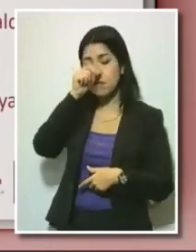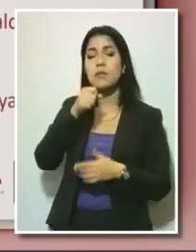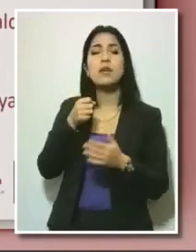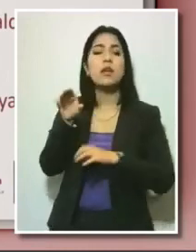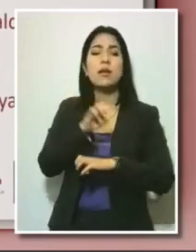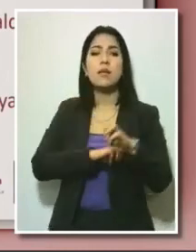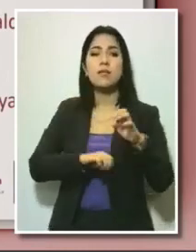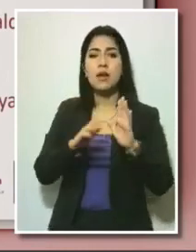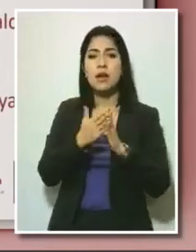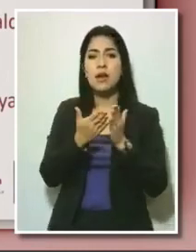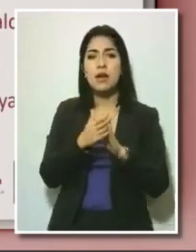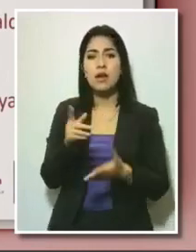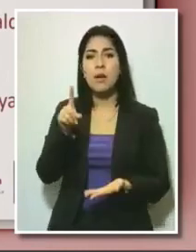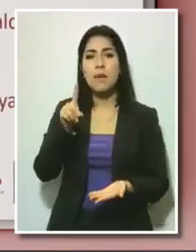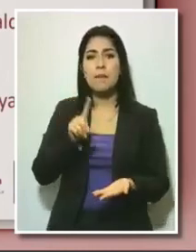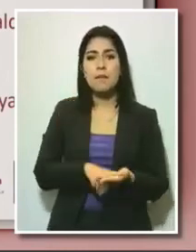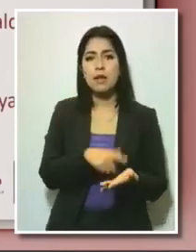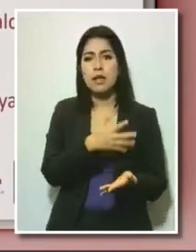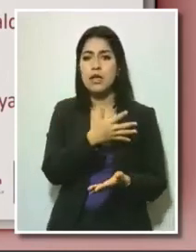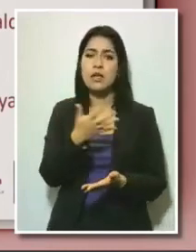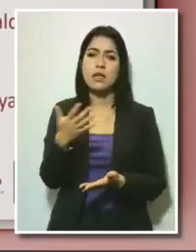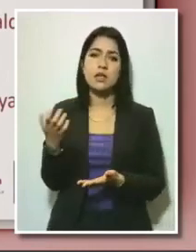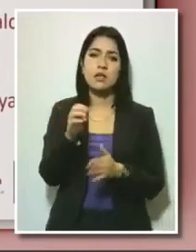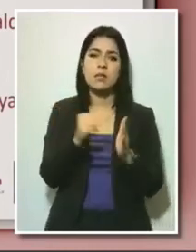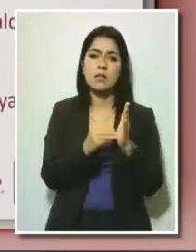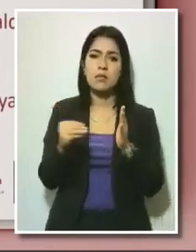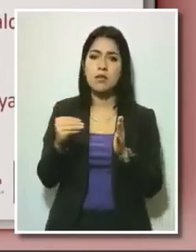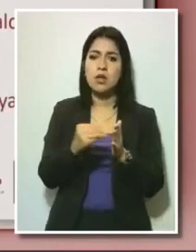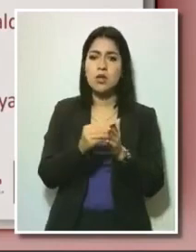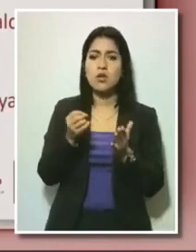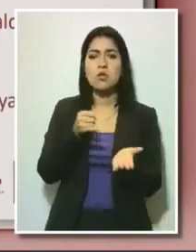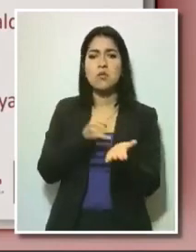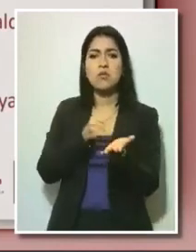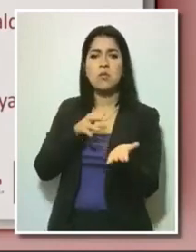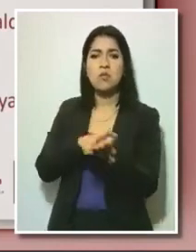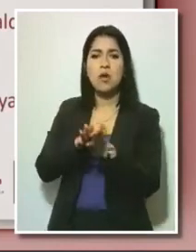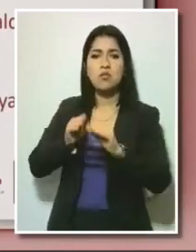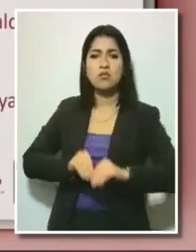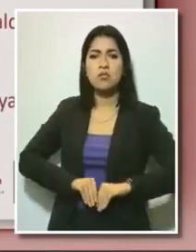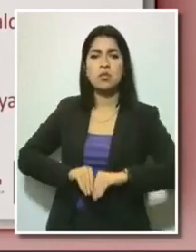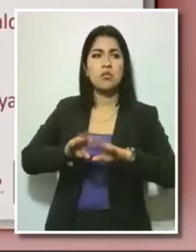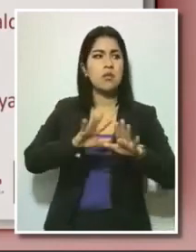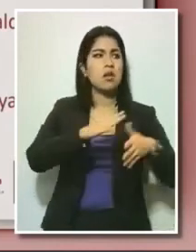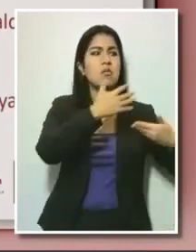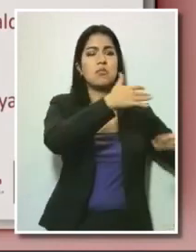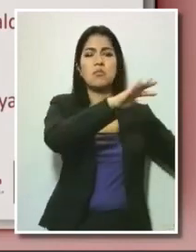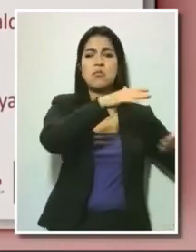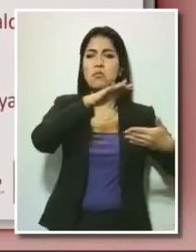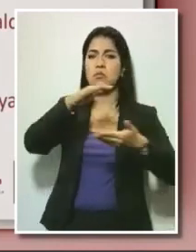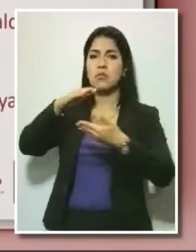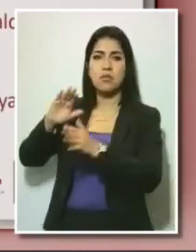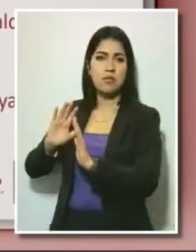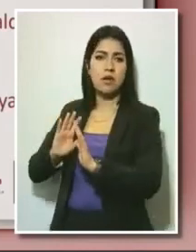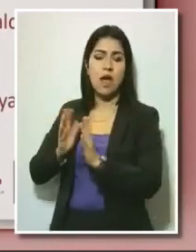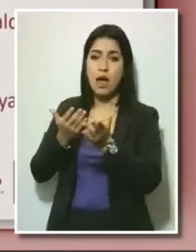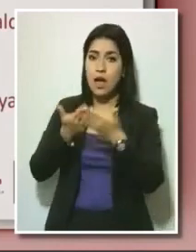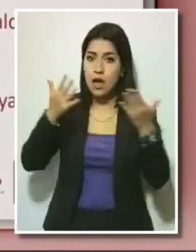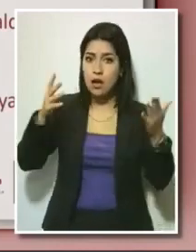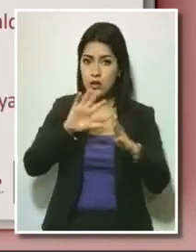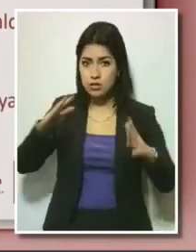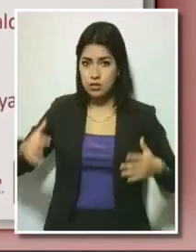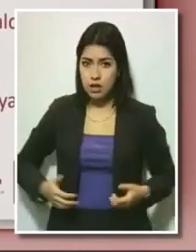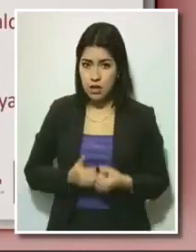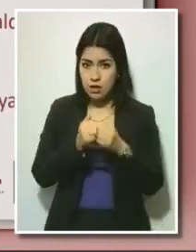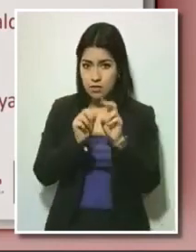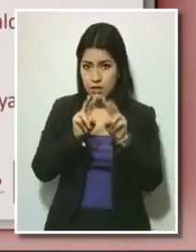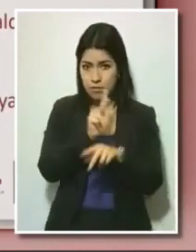1.500 millones, se le pagaban, imprimían y vámonos. El tema es que esta visión de recuperar lo público tiene